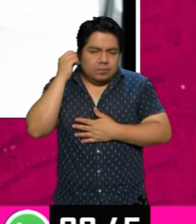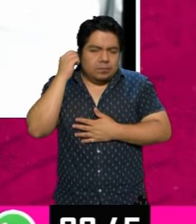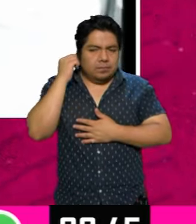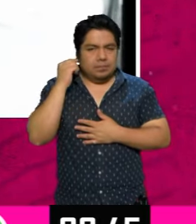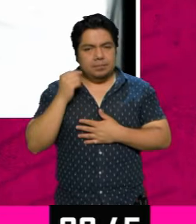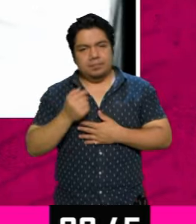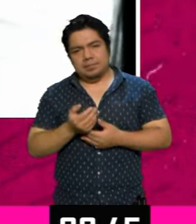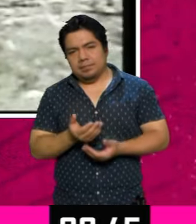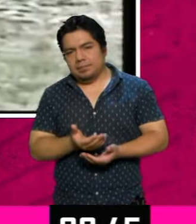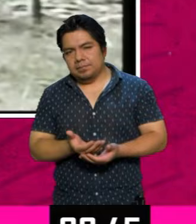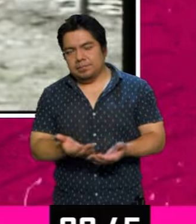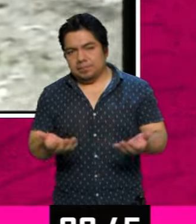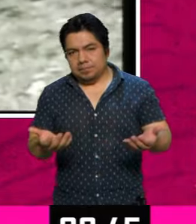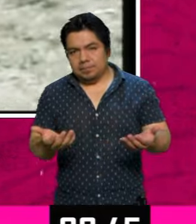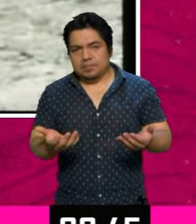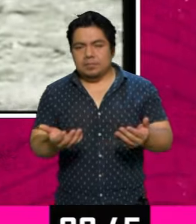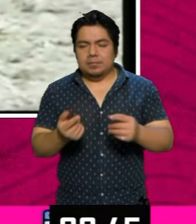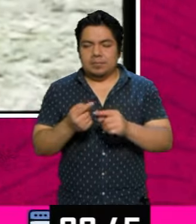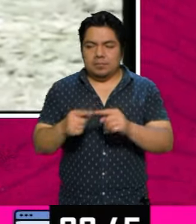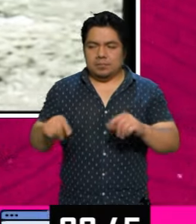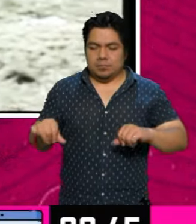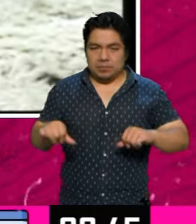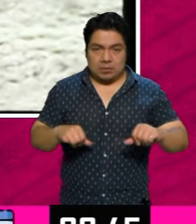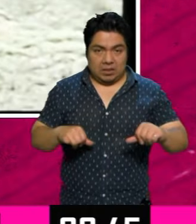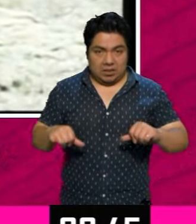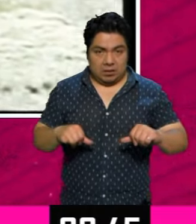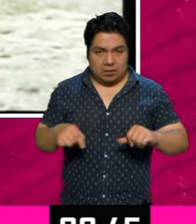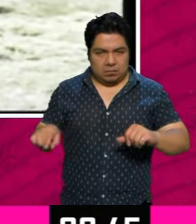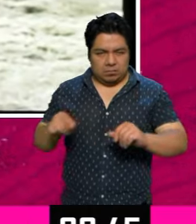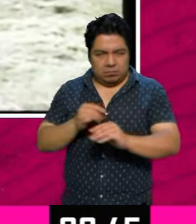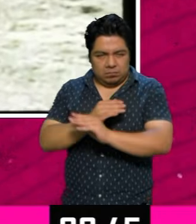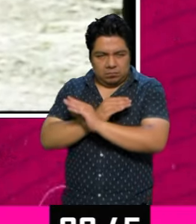de actividades